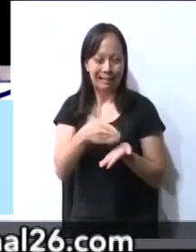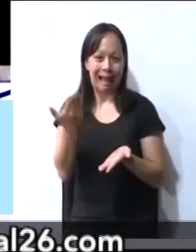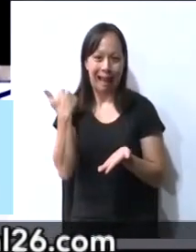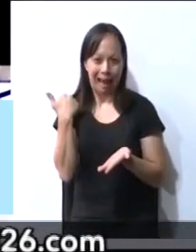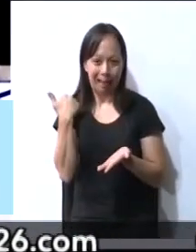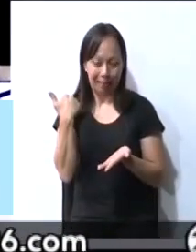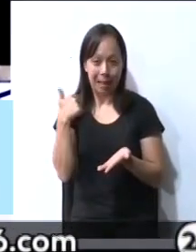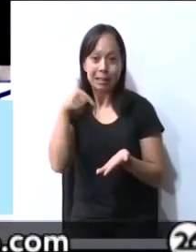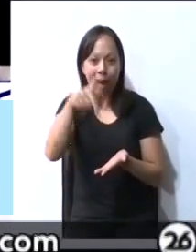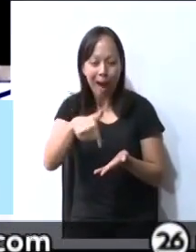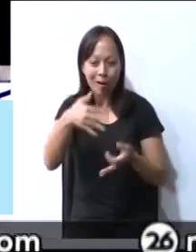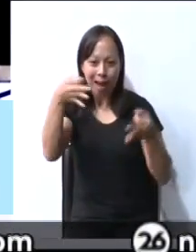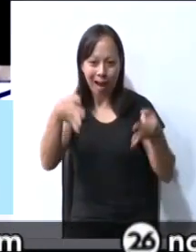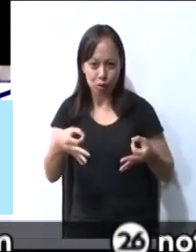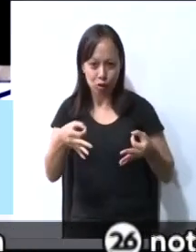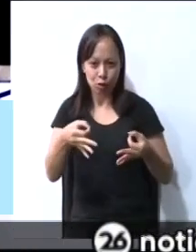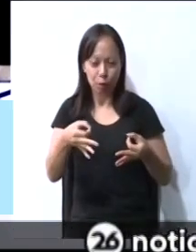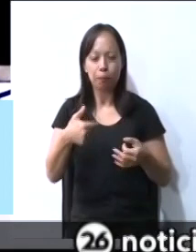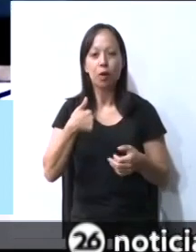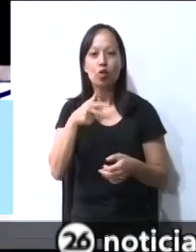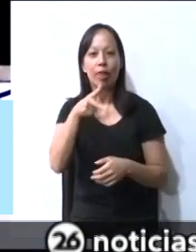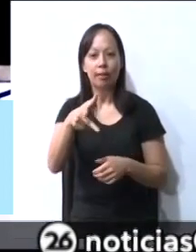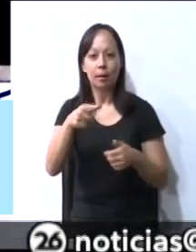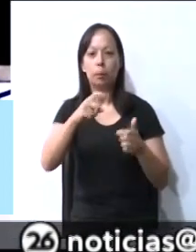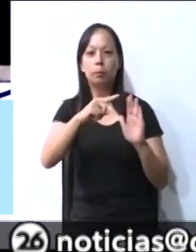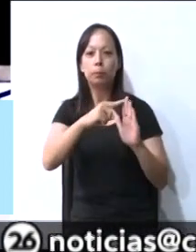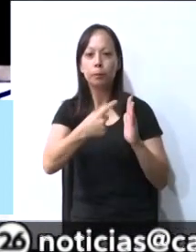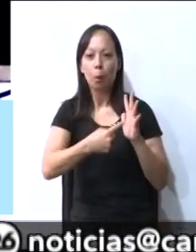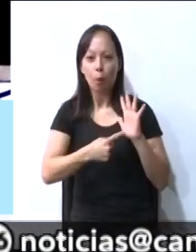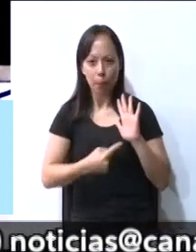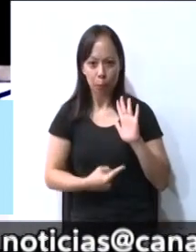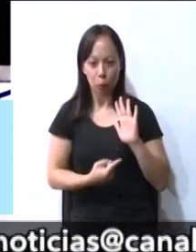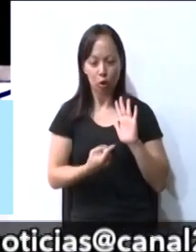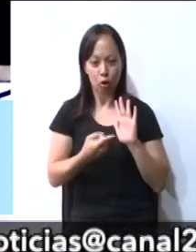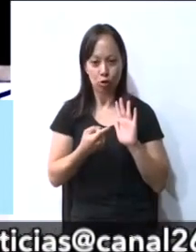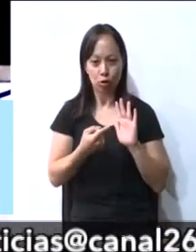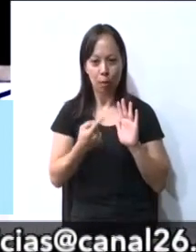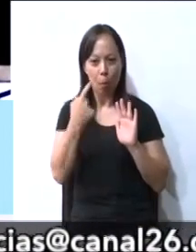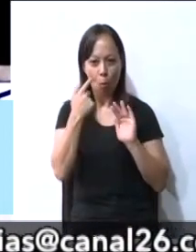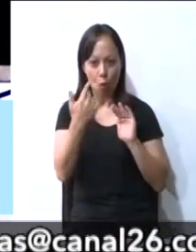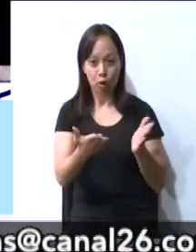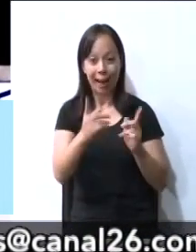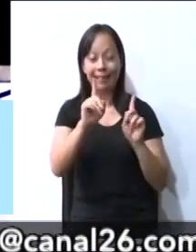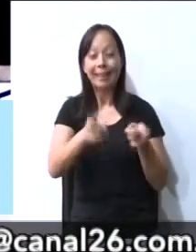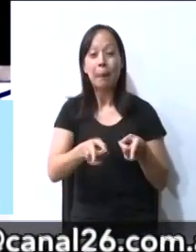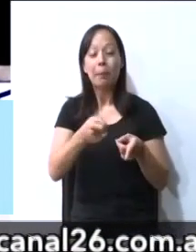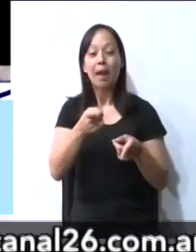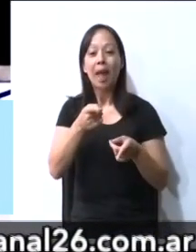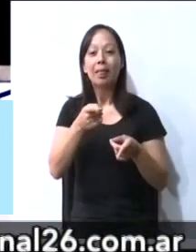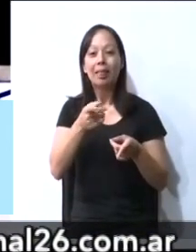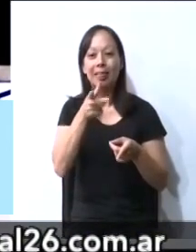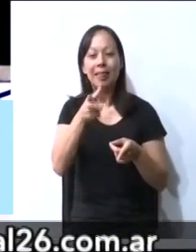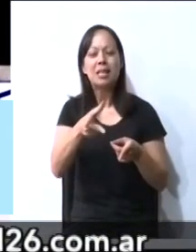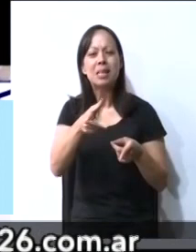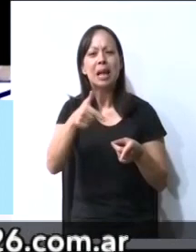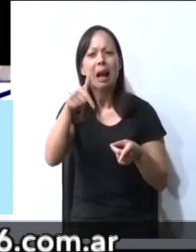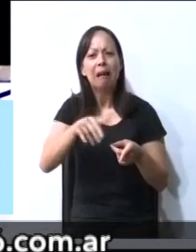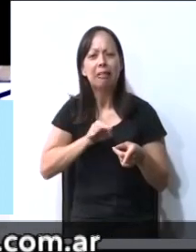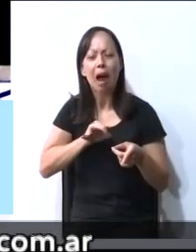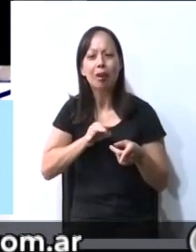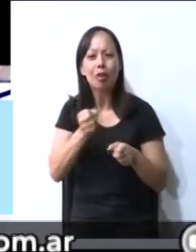Hoy quiero repasar algunos de estos hechos, pero también quiero compartir con ustedes hacia dónde vamos, cuál es la hoja de ruta que